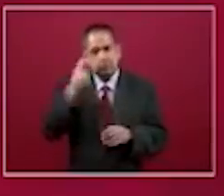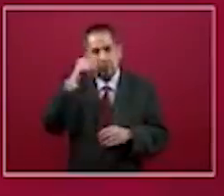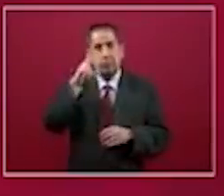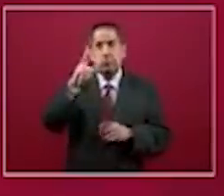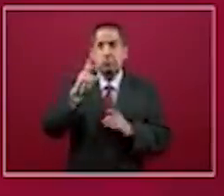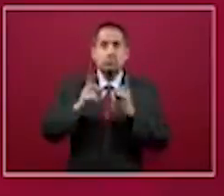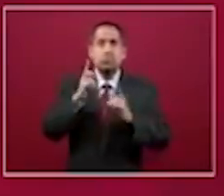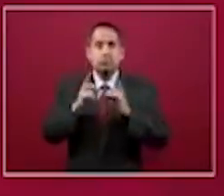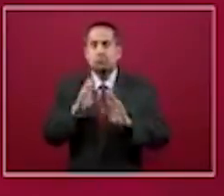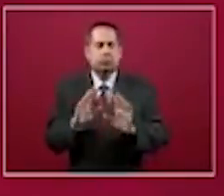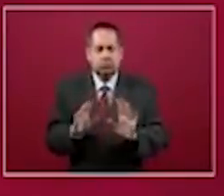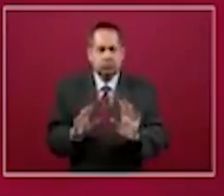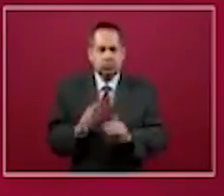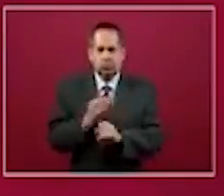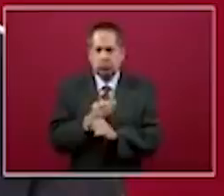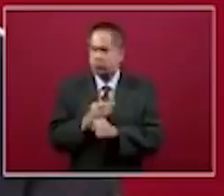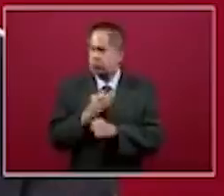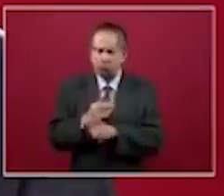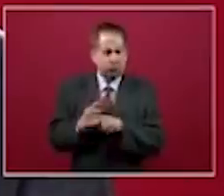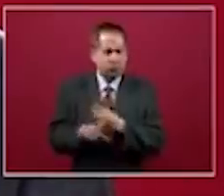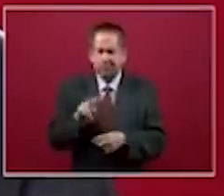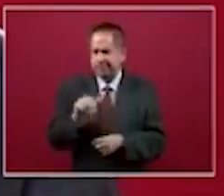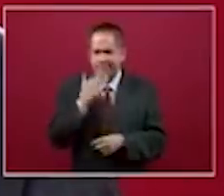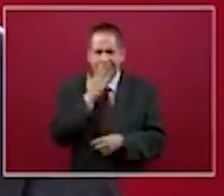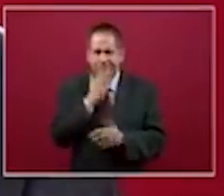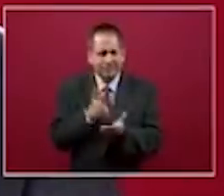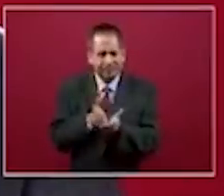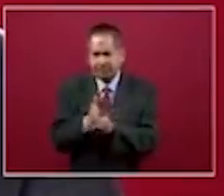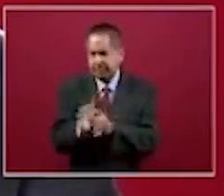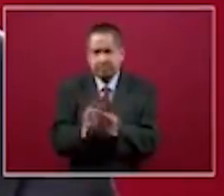incertidumbre. Vamos muy bien,